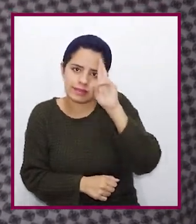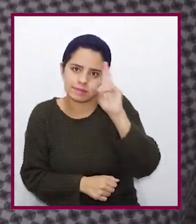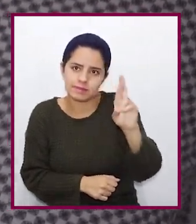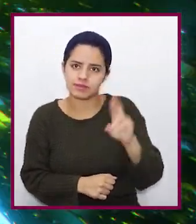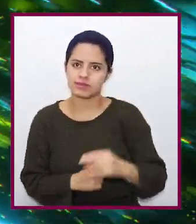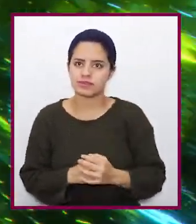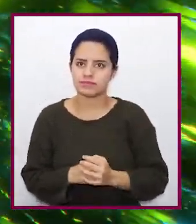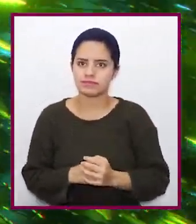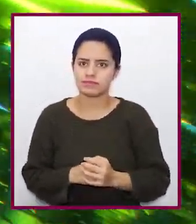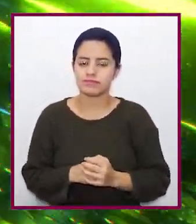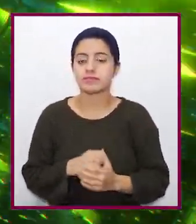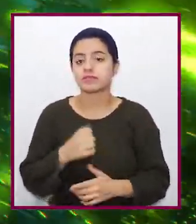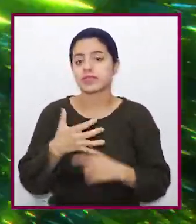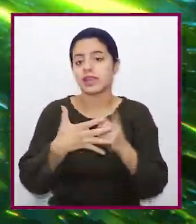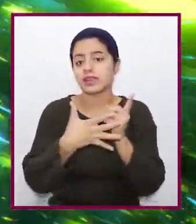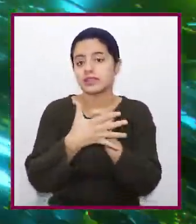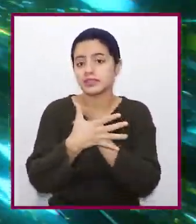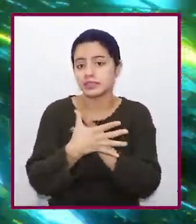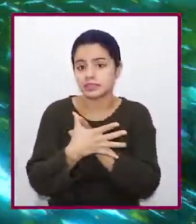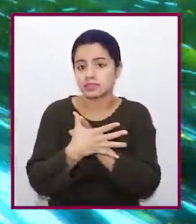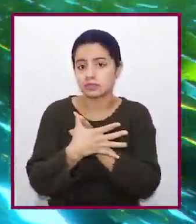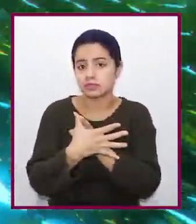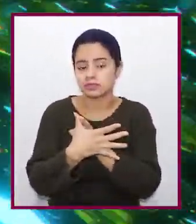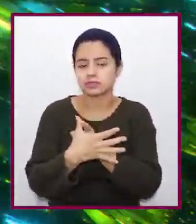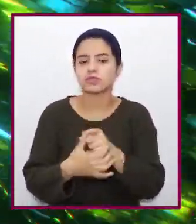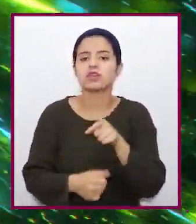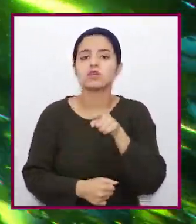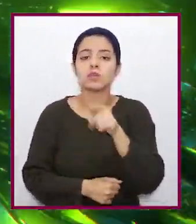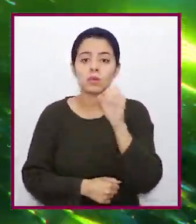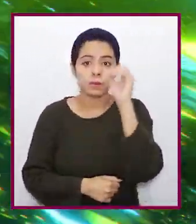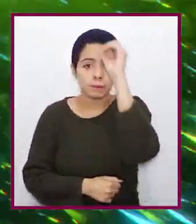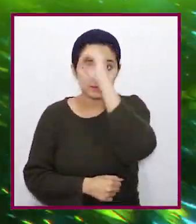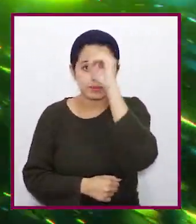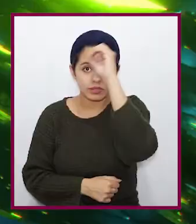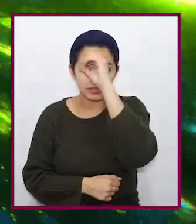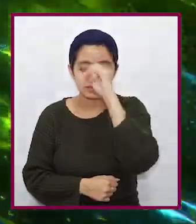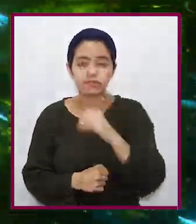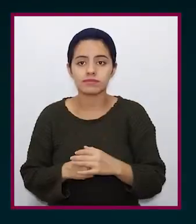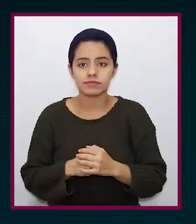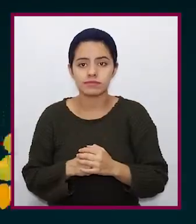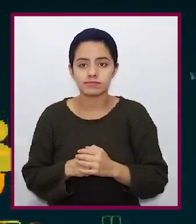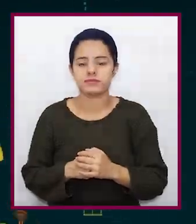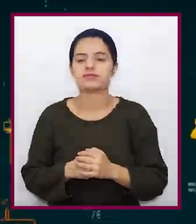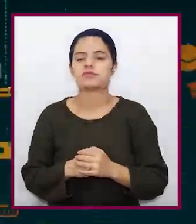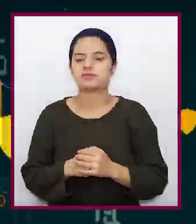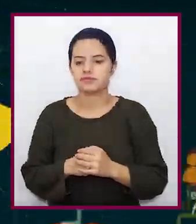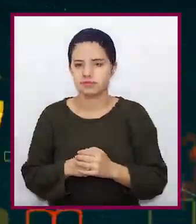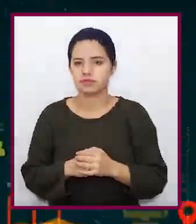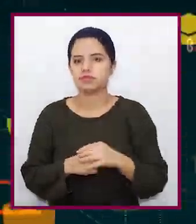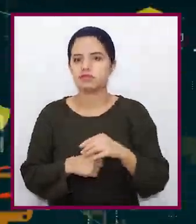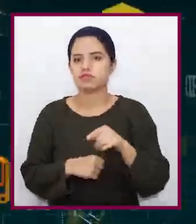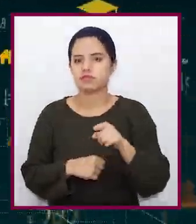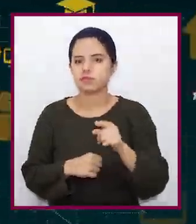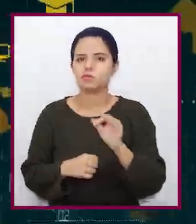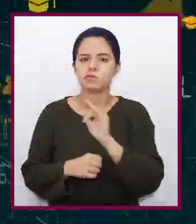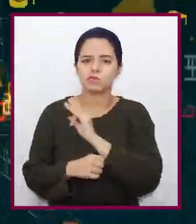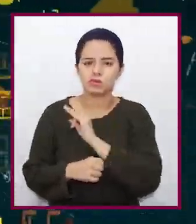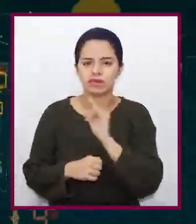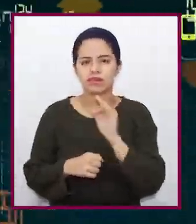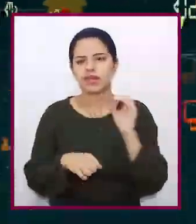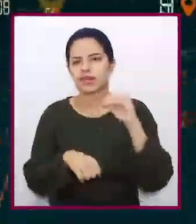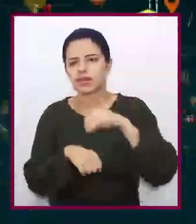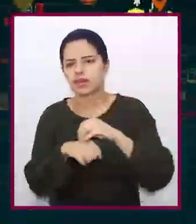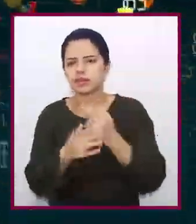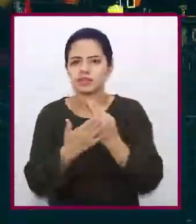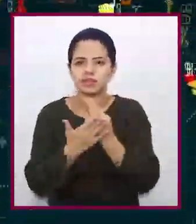ajenas. 5. Cuando emitas alguna opinión, usa a tu favor recursos como emoticonos,